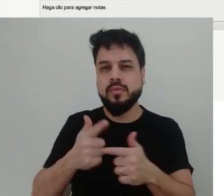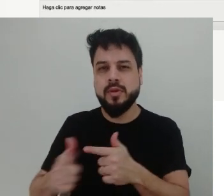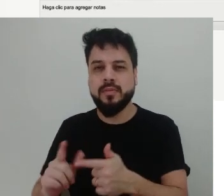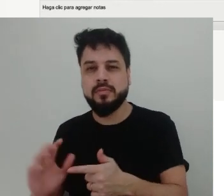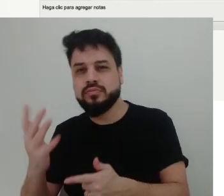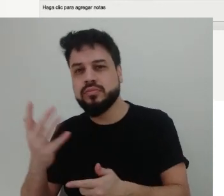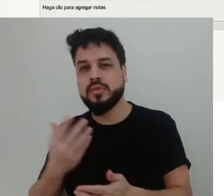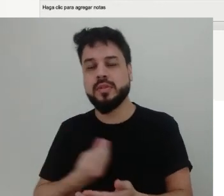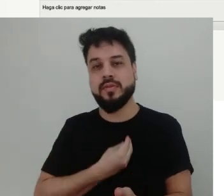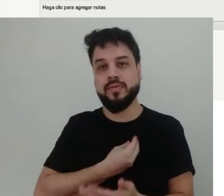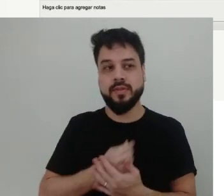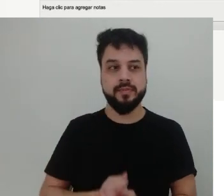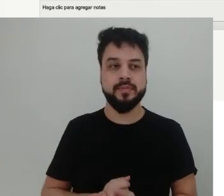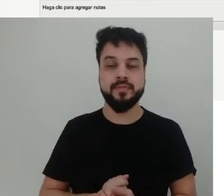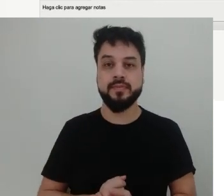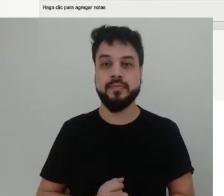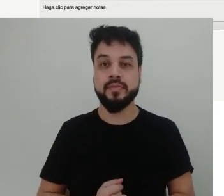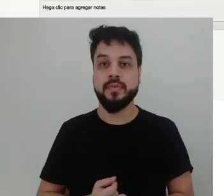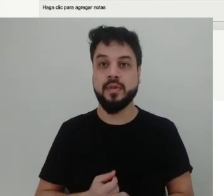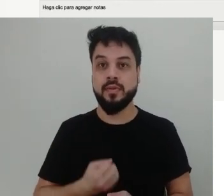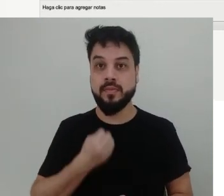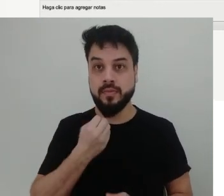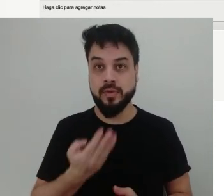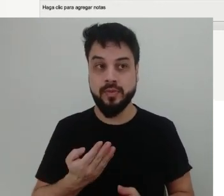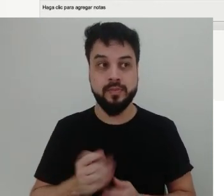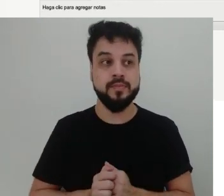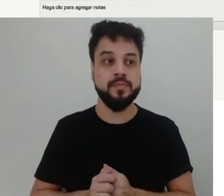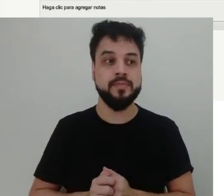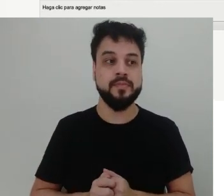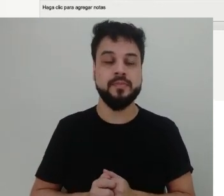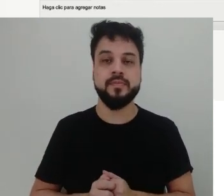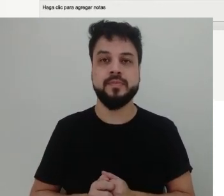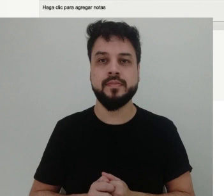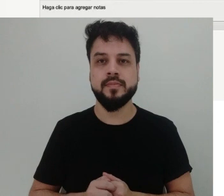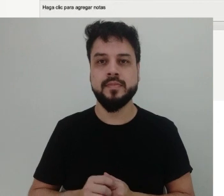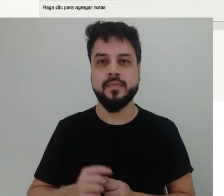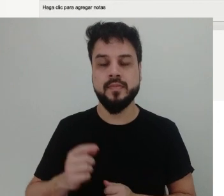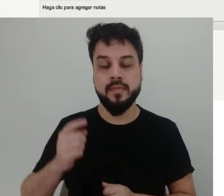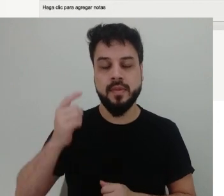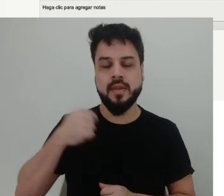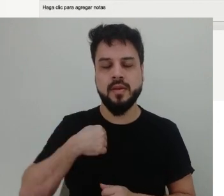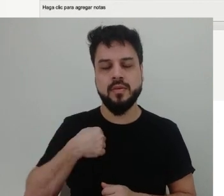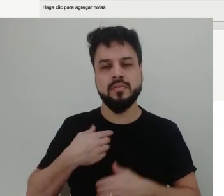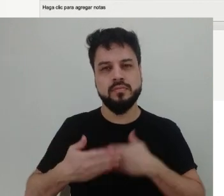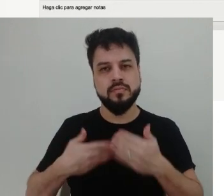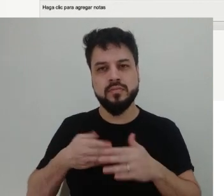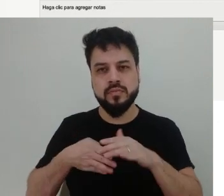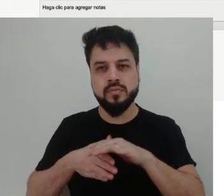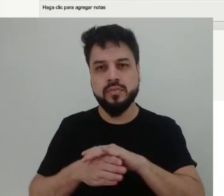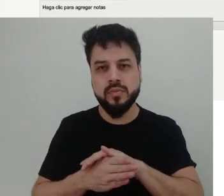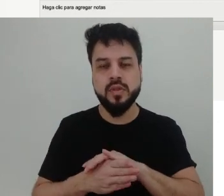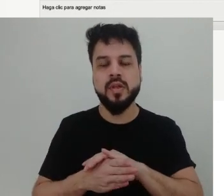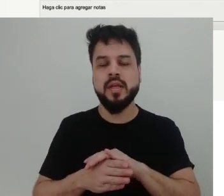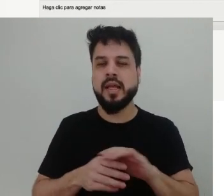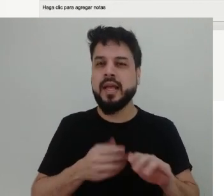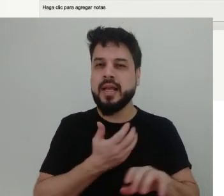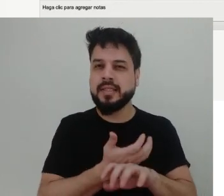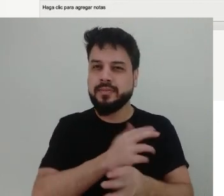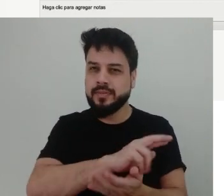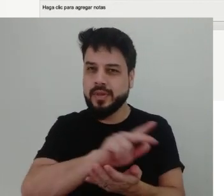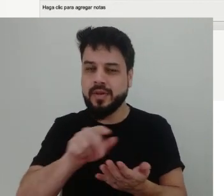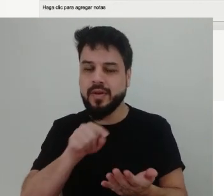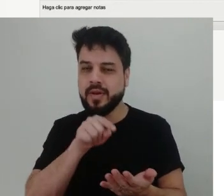también a través de diversos relatos que creo que se deben adaptar a las realidades particulares de cada comunidad. El